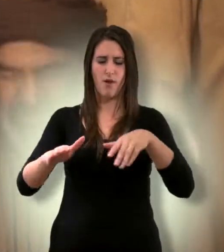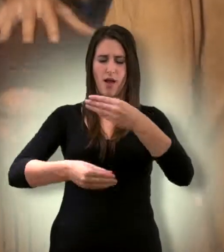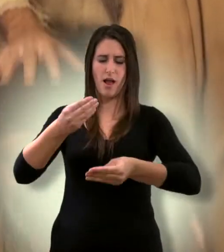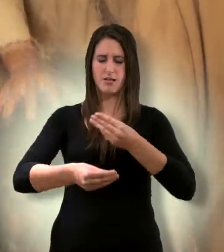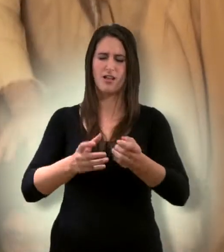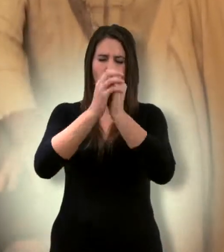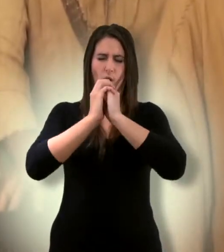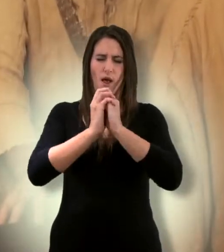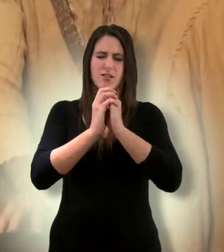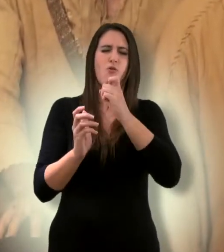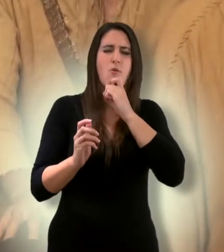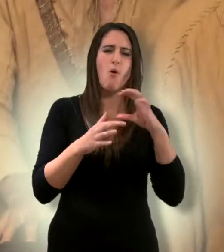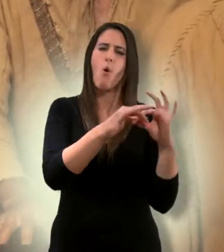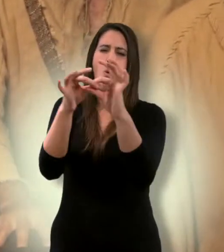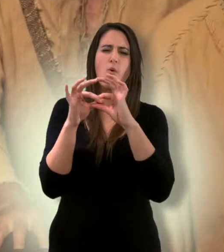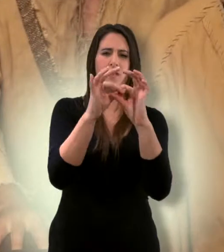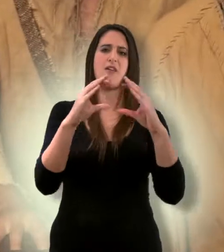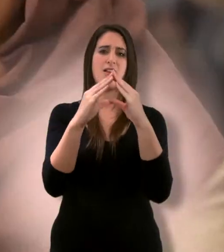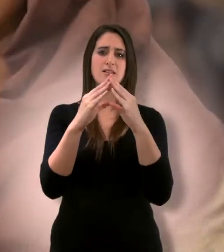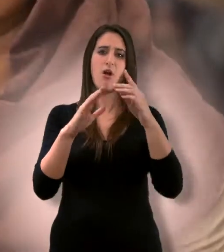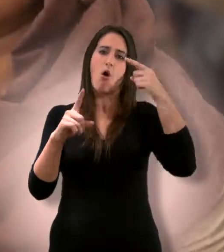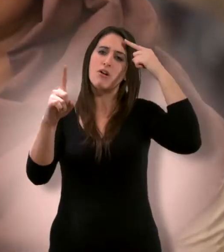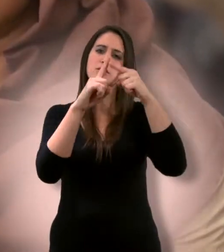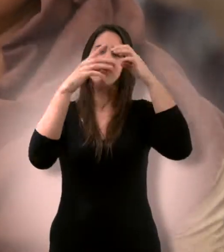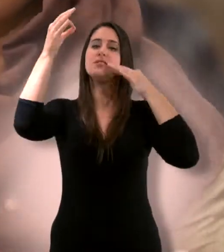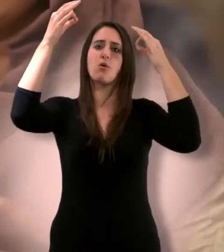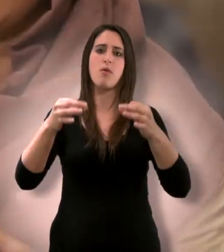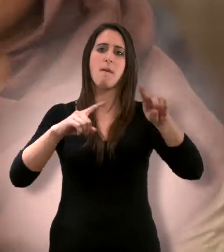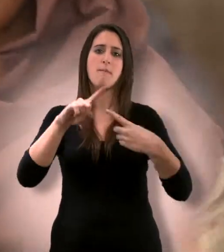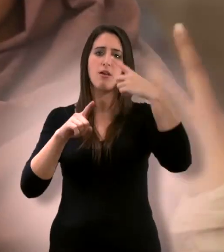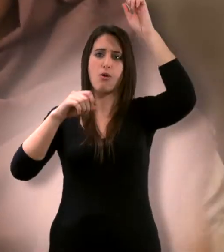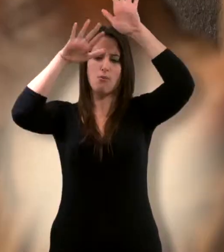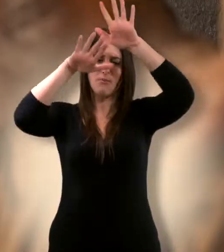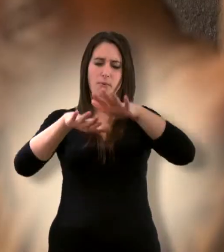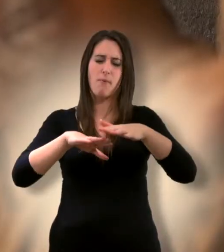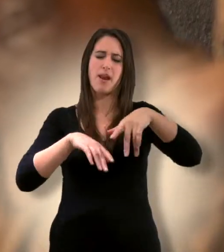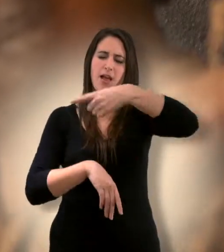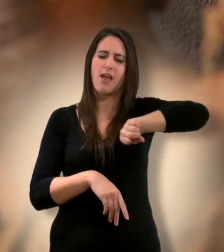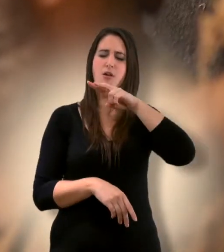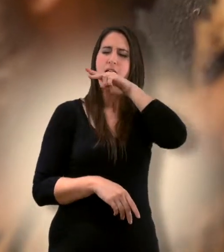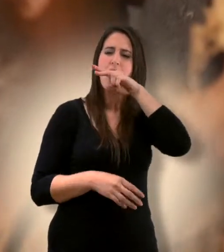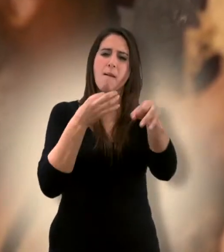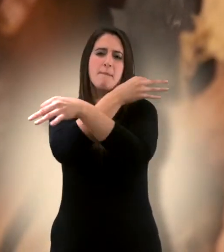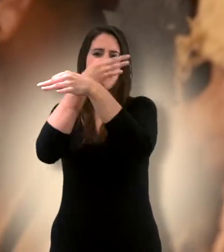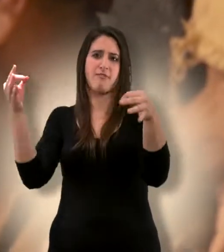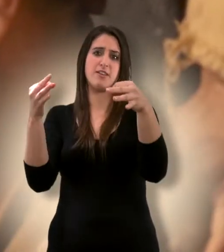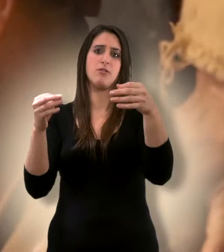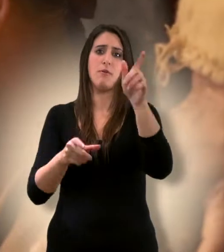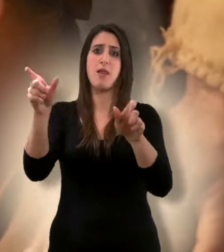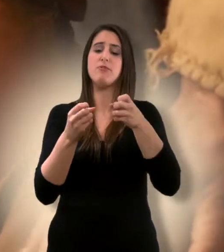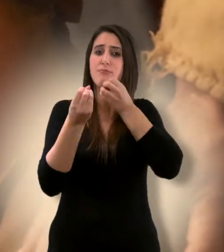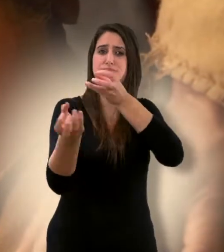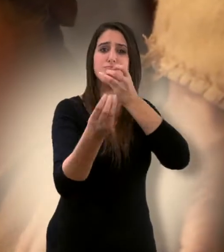y oramos como iglesia unida por su seguridad y para que Dios les concediera las palabras adecuadas para hablar a las